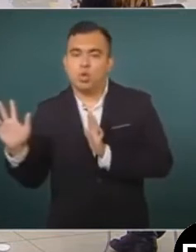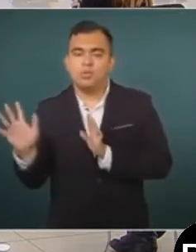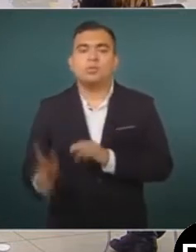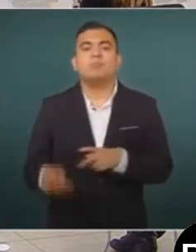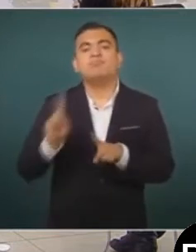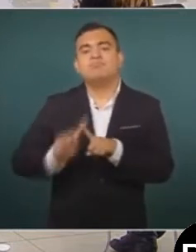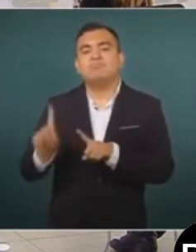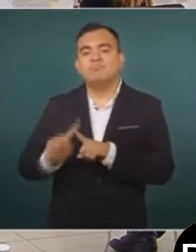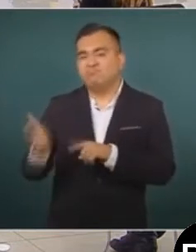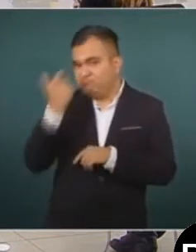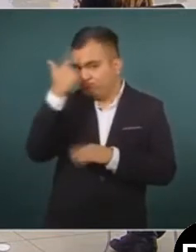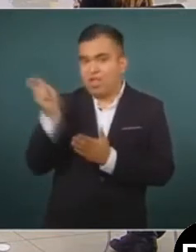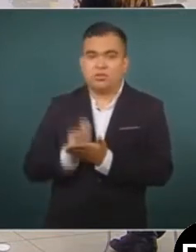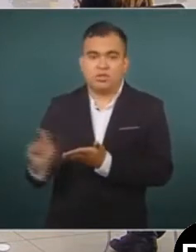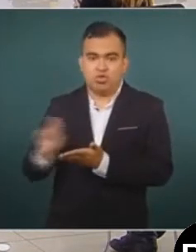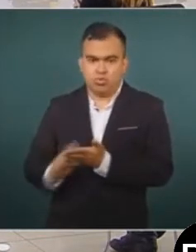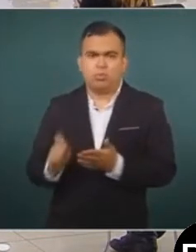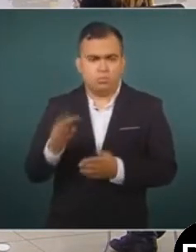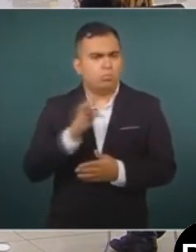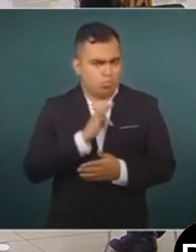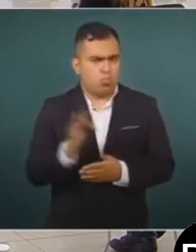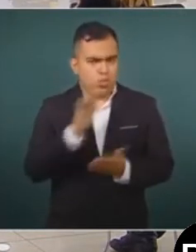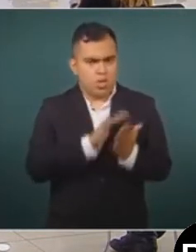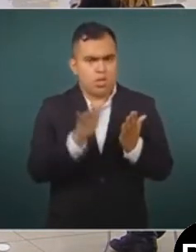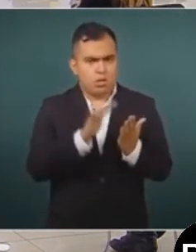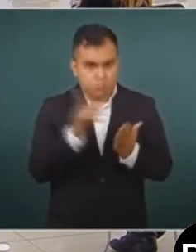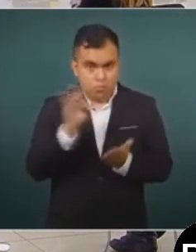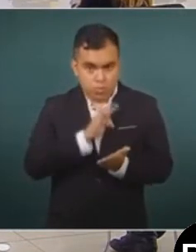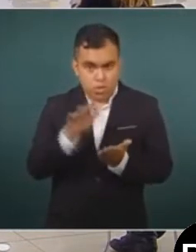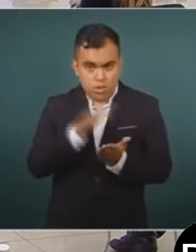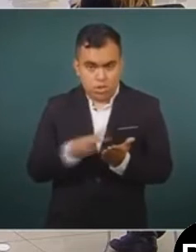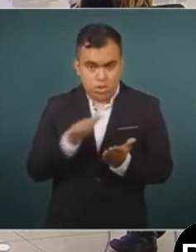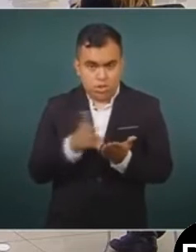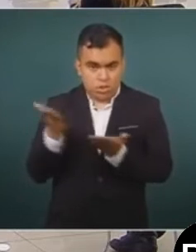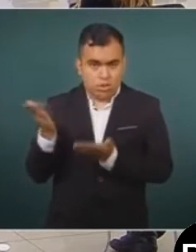escritores. Lo podemos leer. ¿Lo lees?